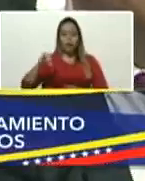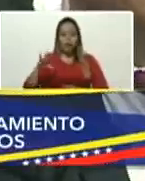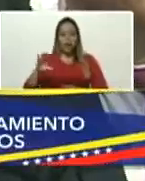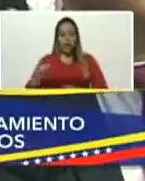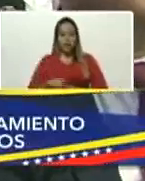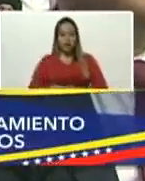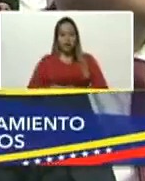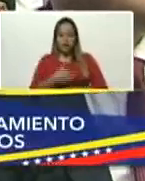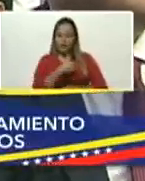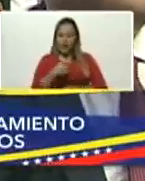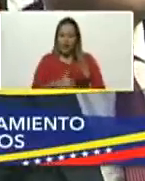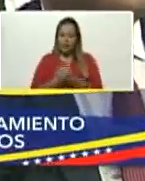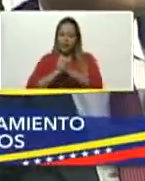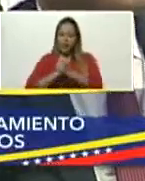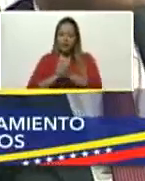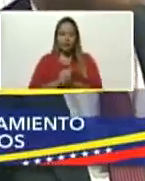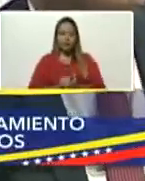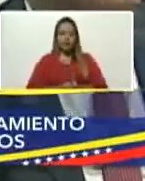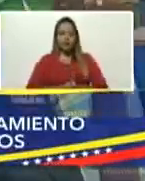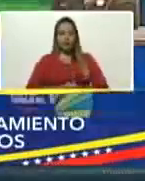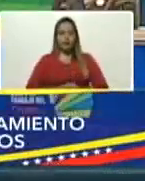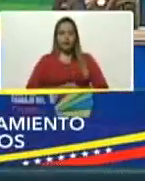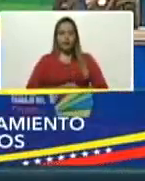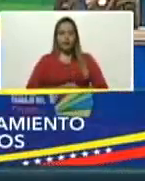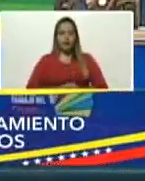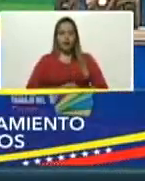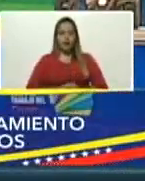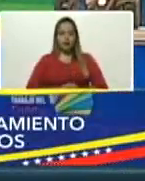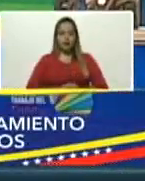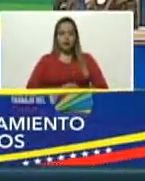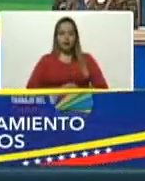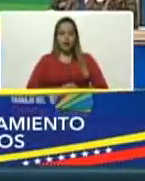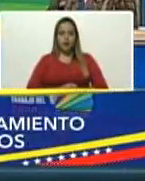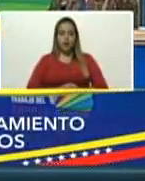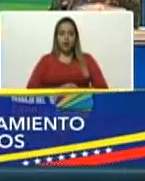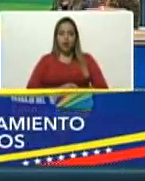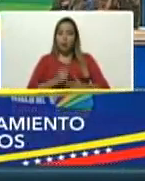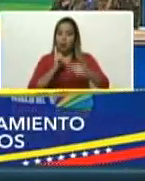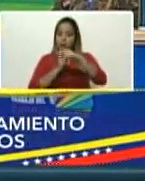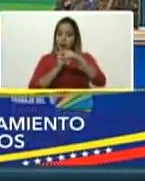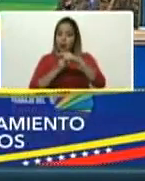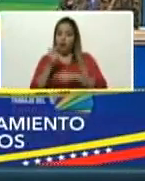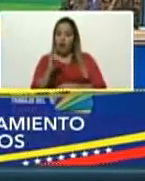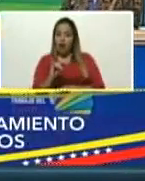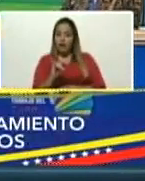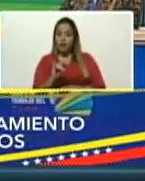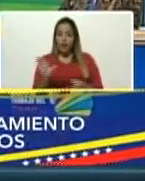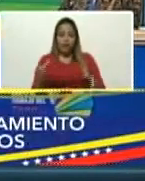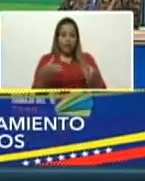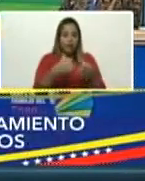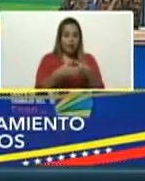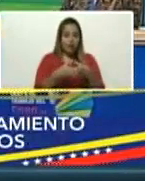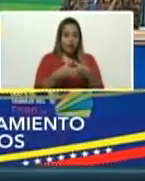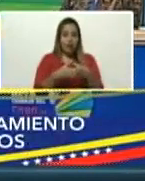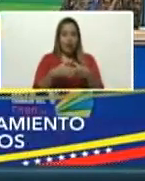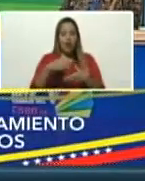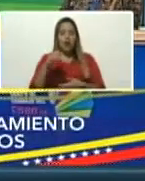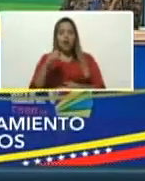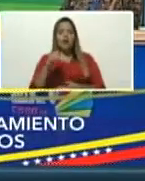querida compañera, una ventaja que ha tenido el Foro de Sao Paulo desde su partida de